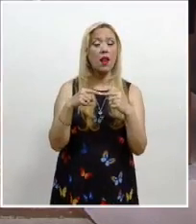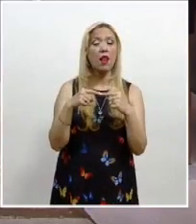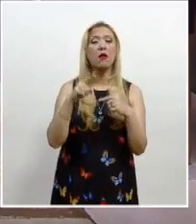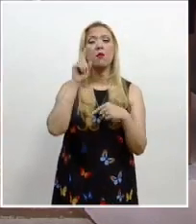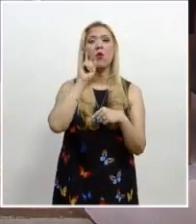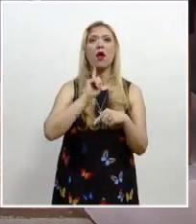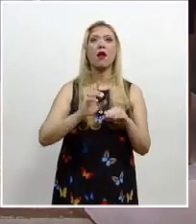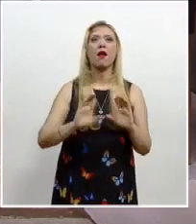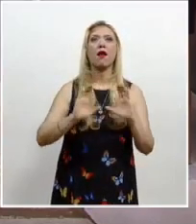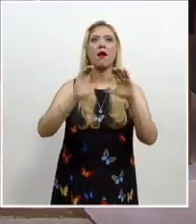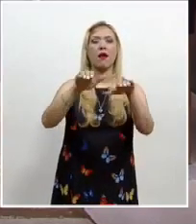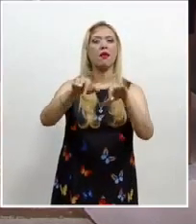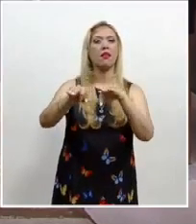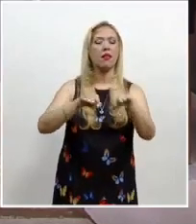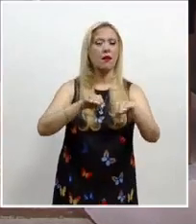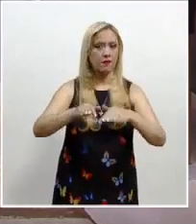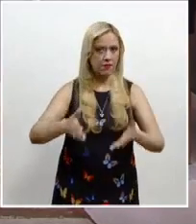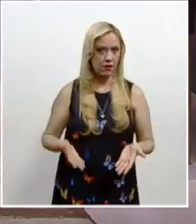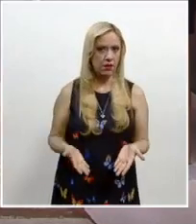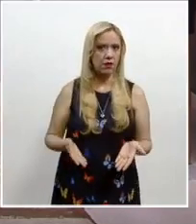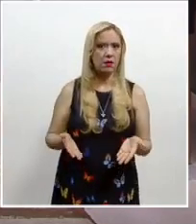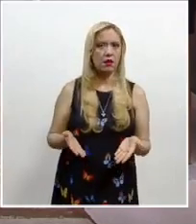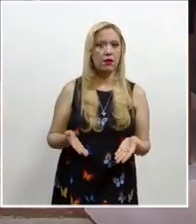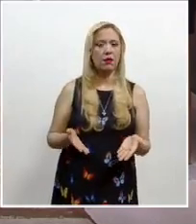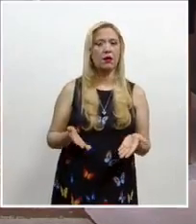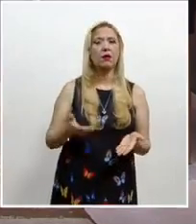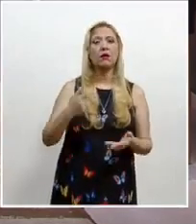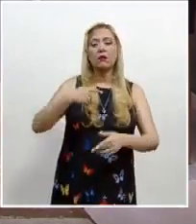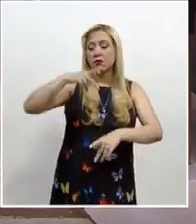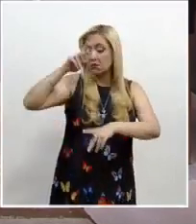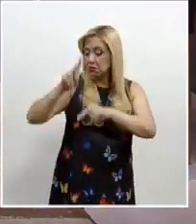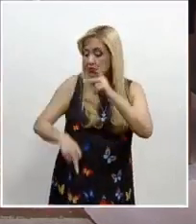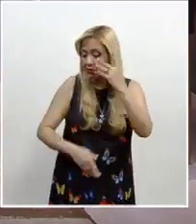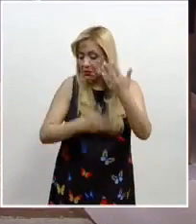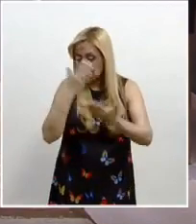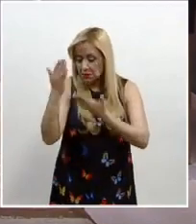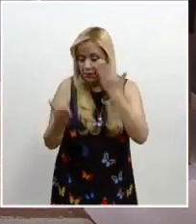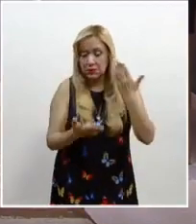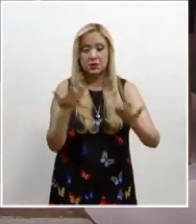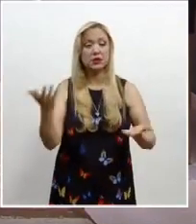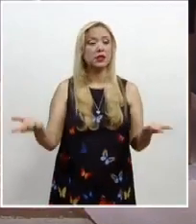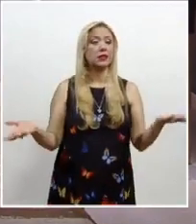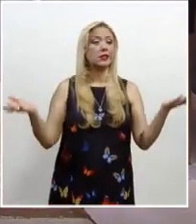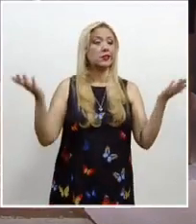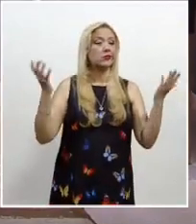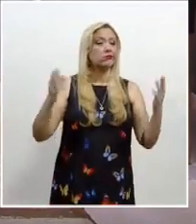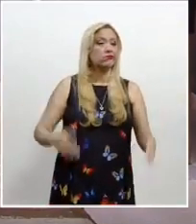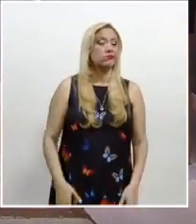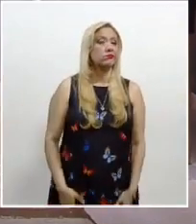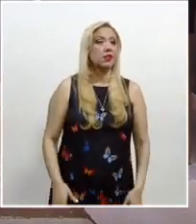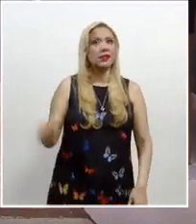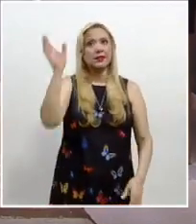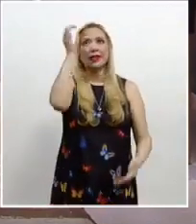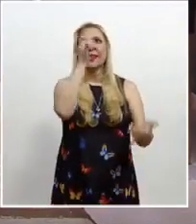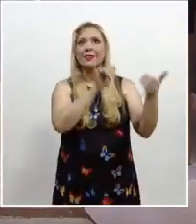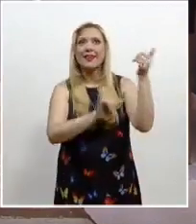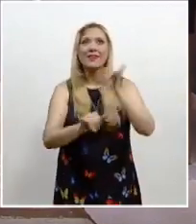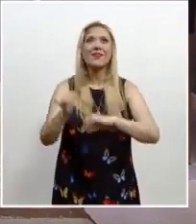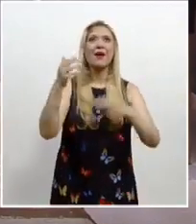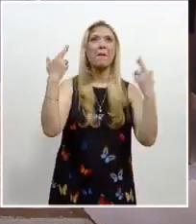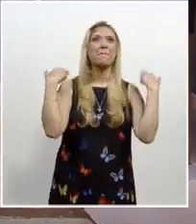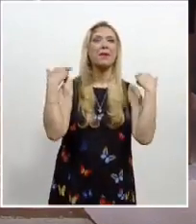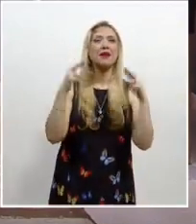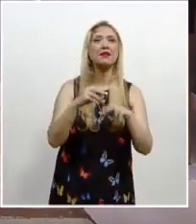además no solamente ven coartada su carrera que tenían de científicas, de maestras, de